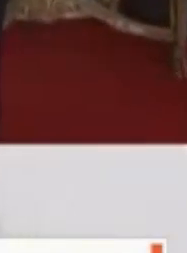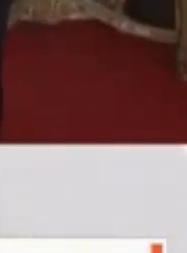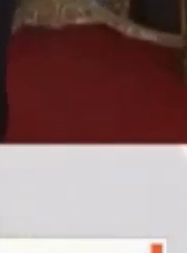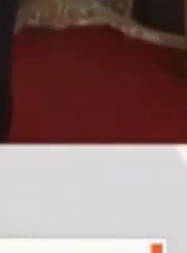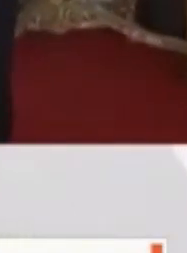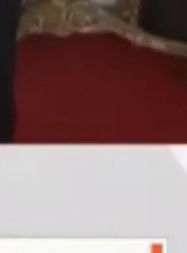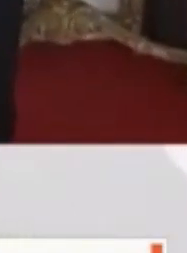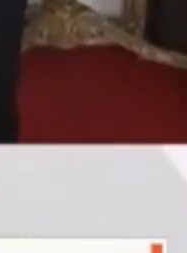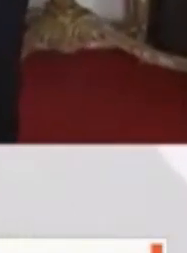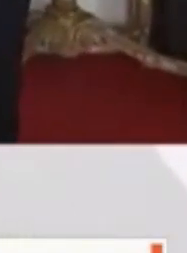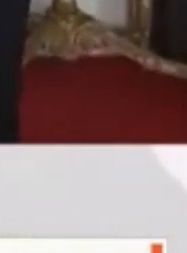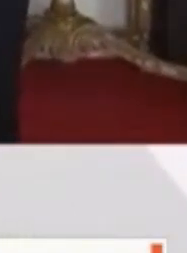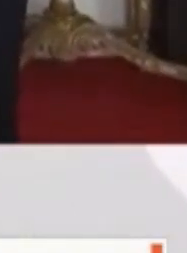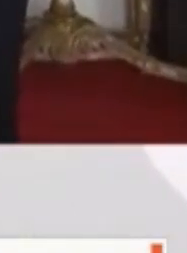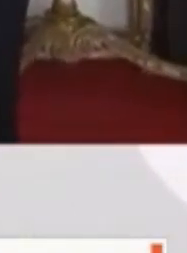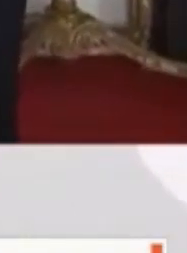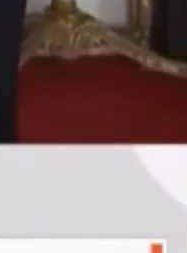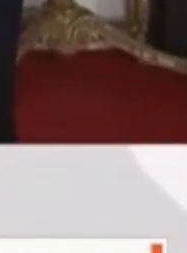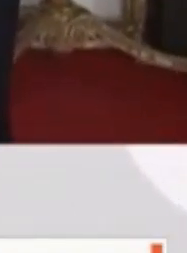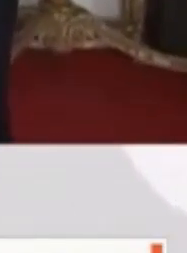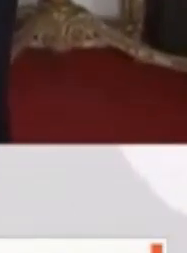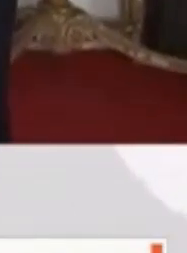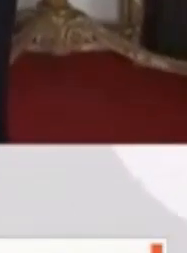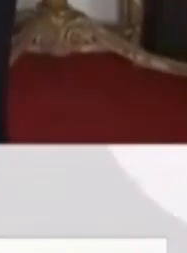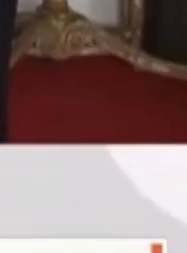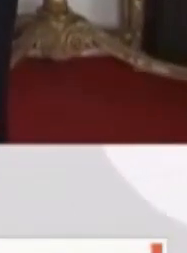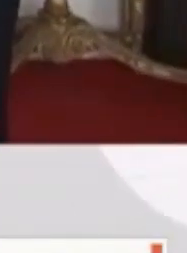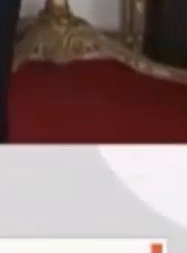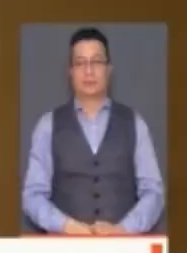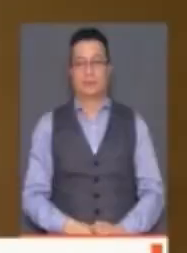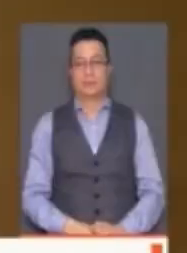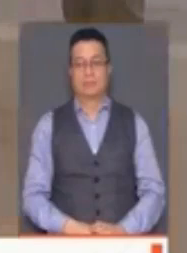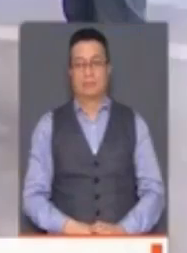no escrita, pero que existe de todas formas, Constitución Británica.